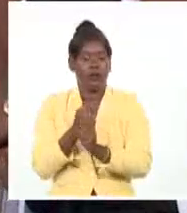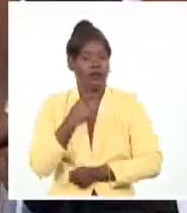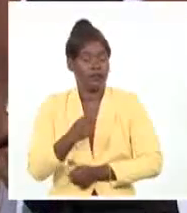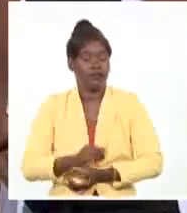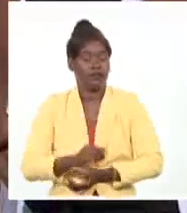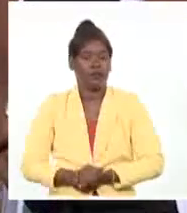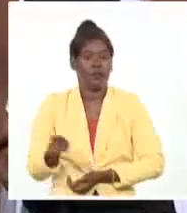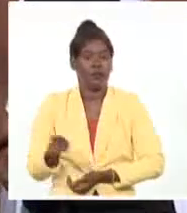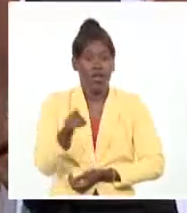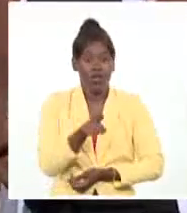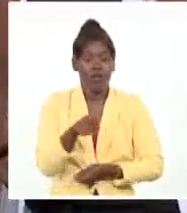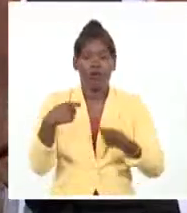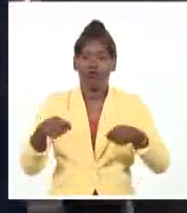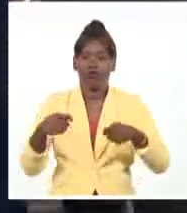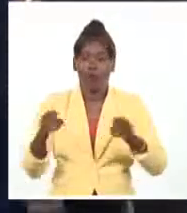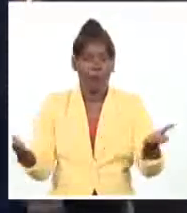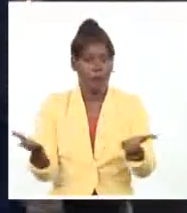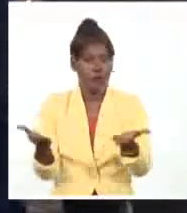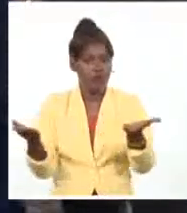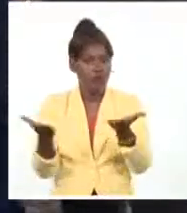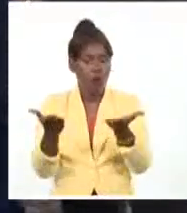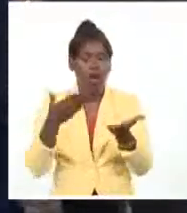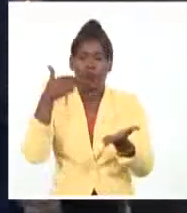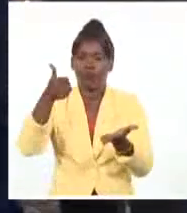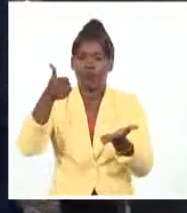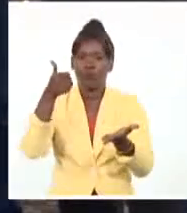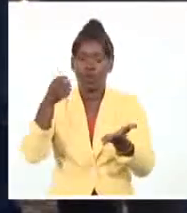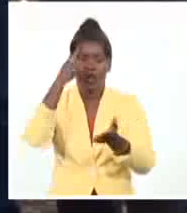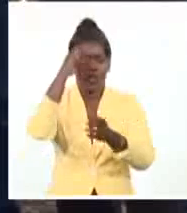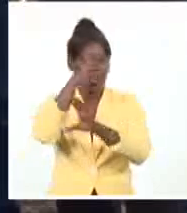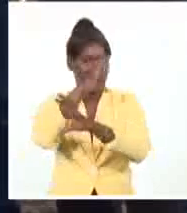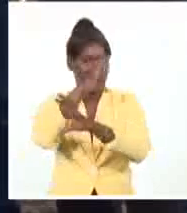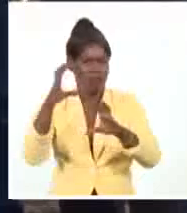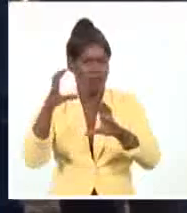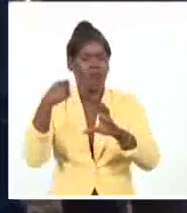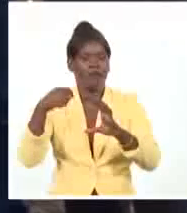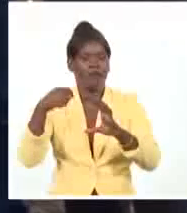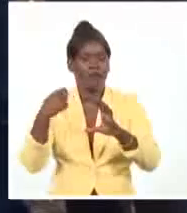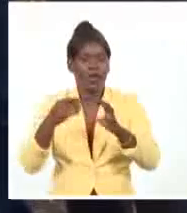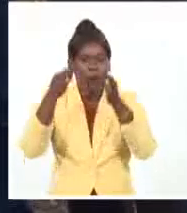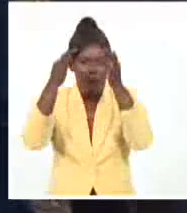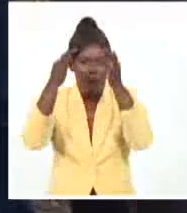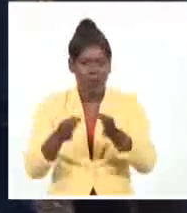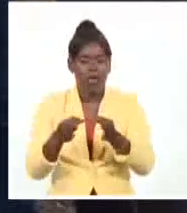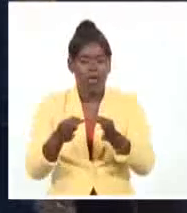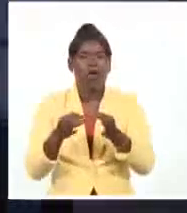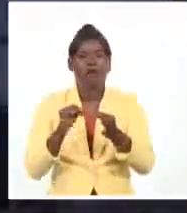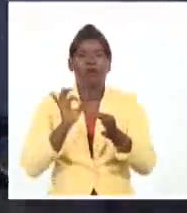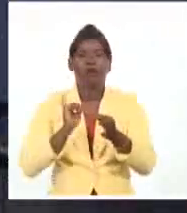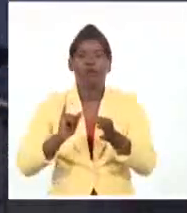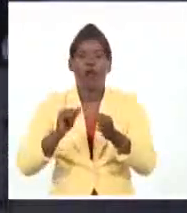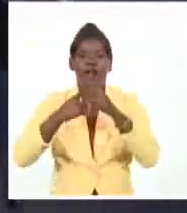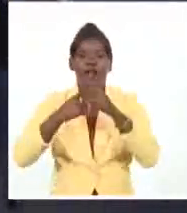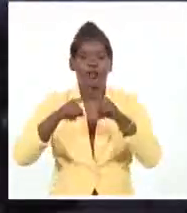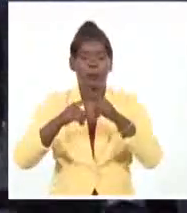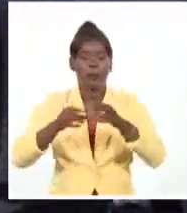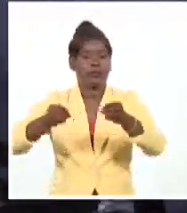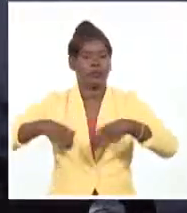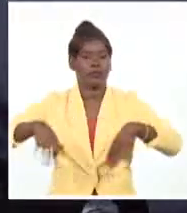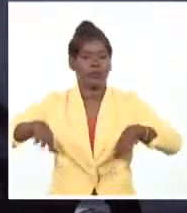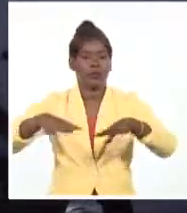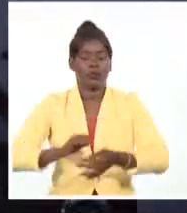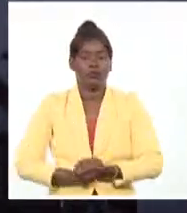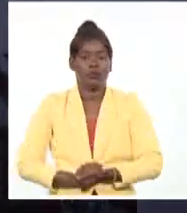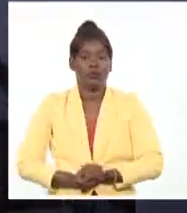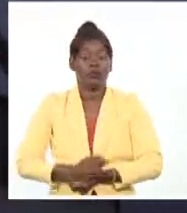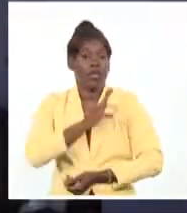al incremento productivo, la ciencia con realizaciones concretas, porque la Isla de la Juventud, dijo el también integrante del Buró Político,